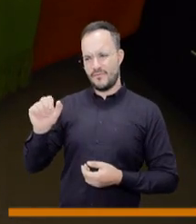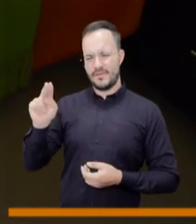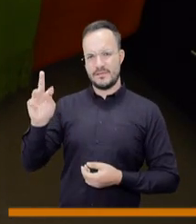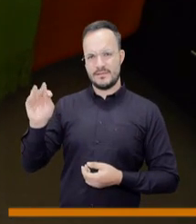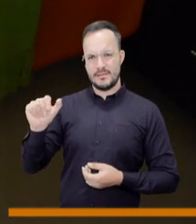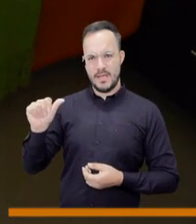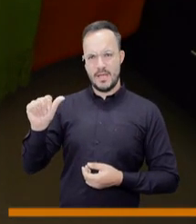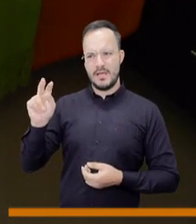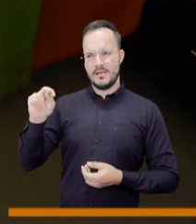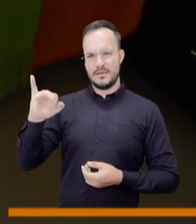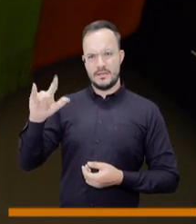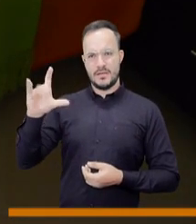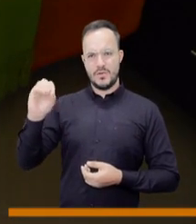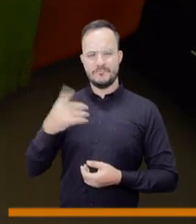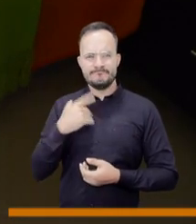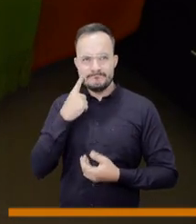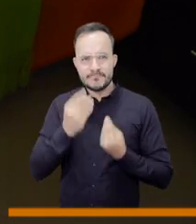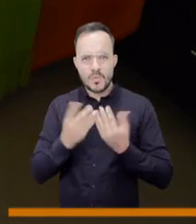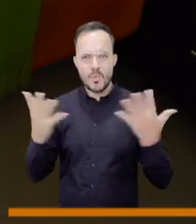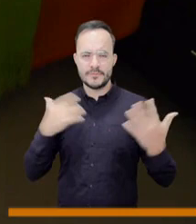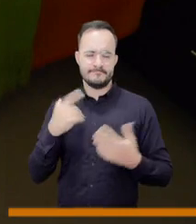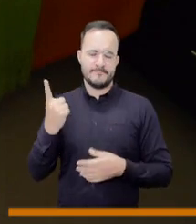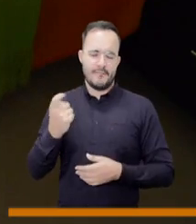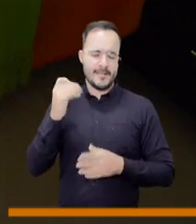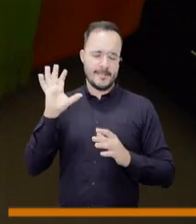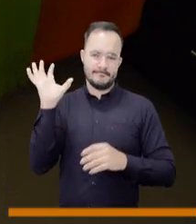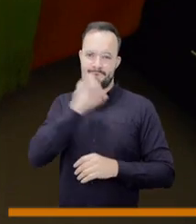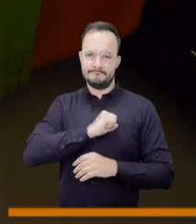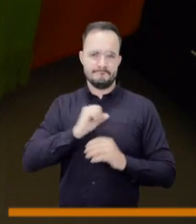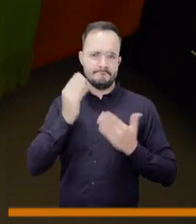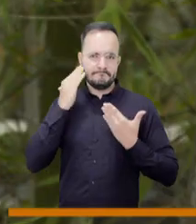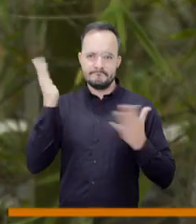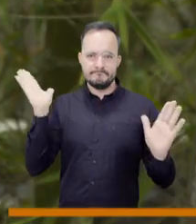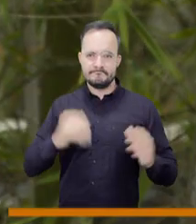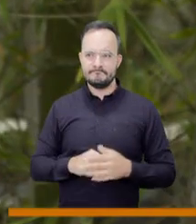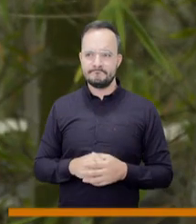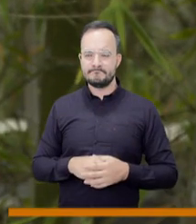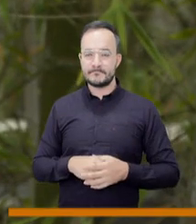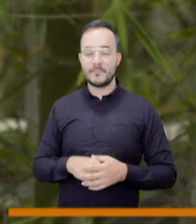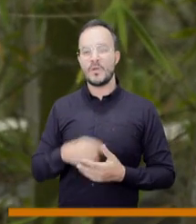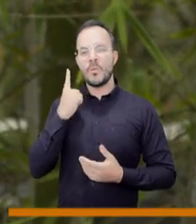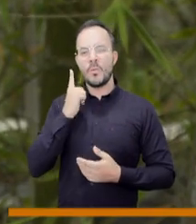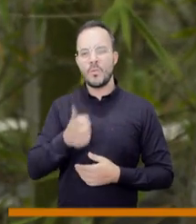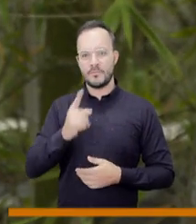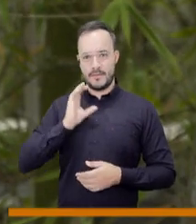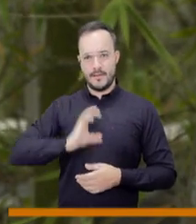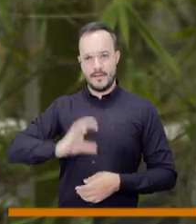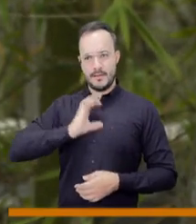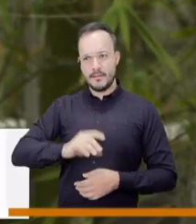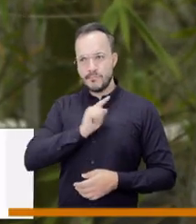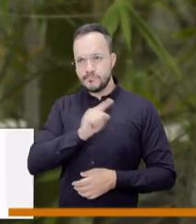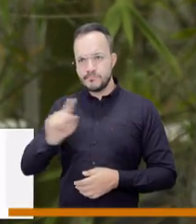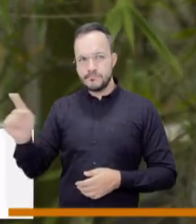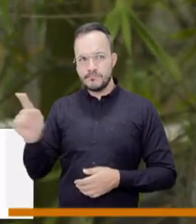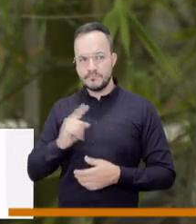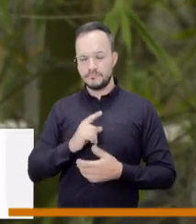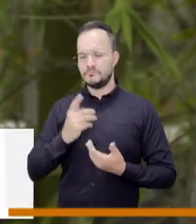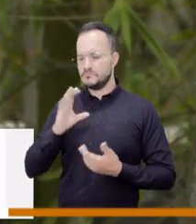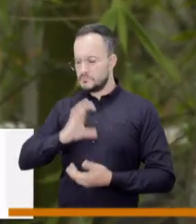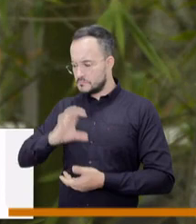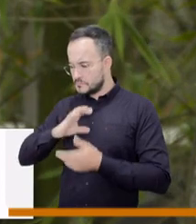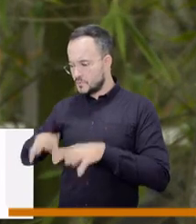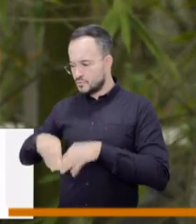consumiendo fentanilo y la cantidad que están consumiendo, debido a que no se ha hecho caracterización de